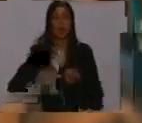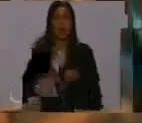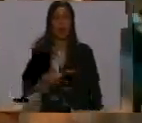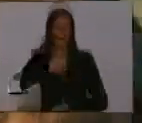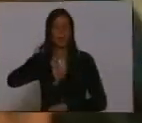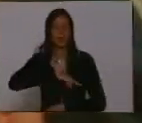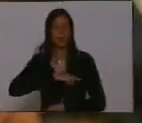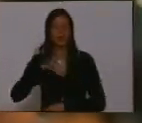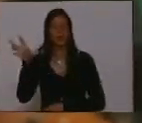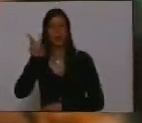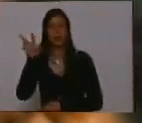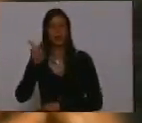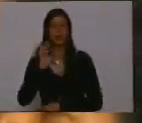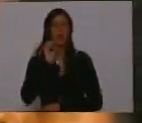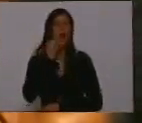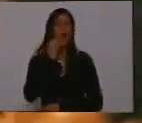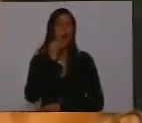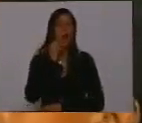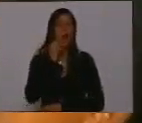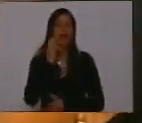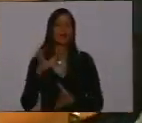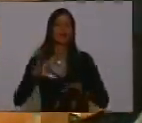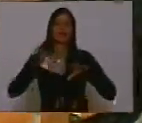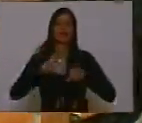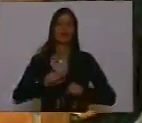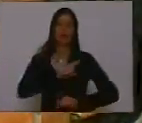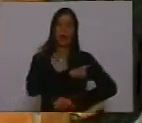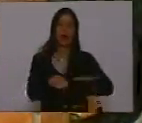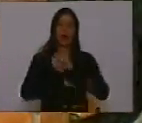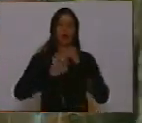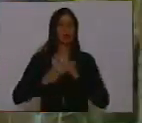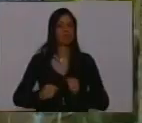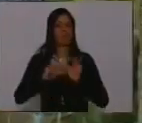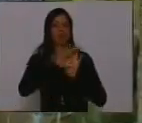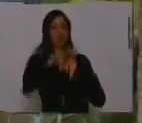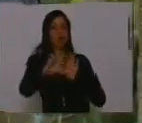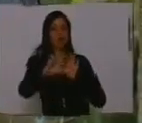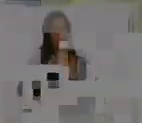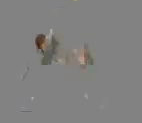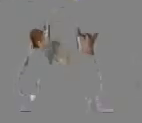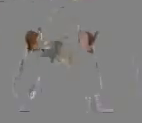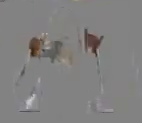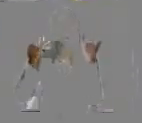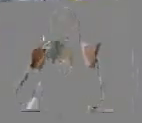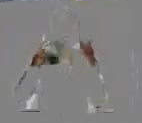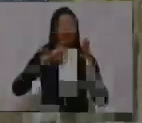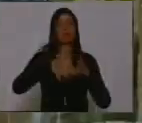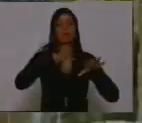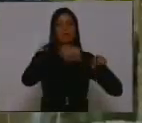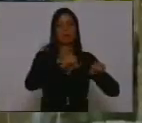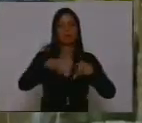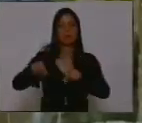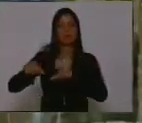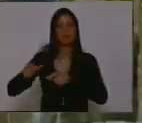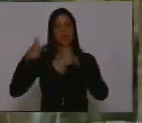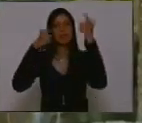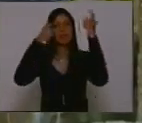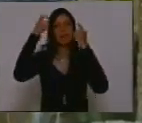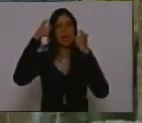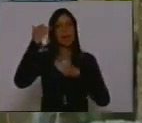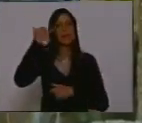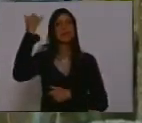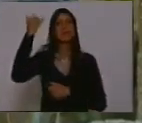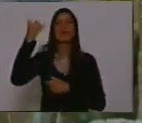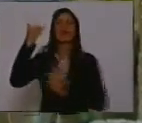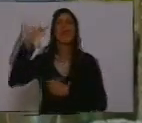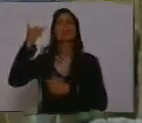Venezuela empoderados no solo en constituyente, sino en todos los espacios. Y eso, presidente Chávez, te lo agradeceremos siempre.